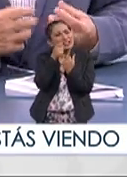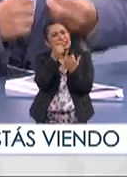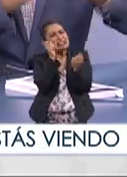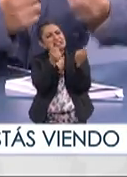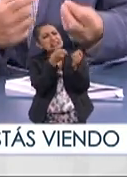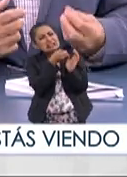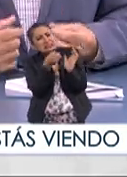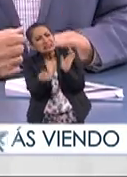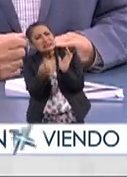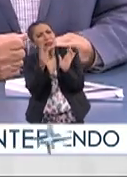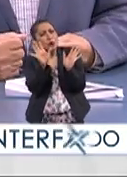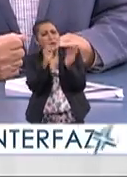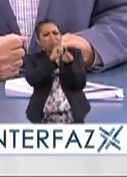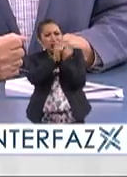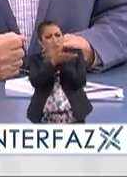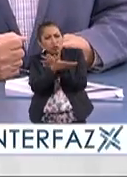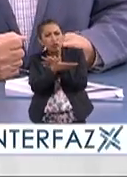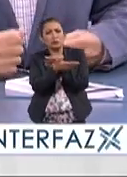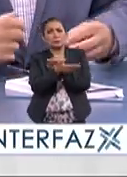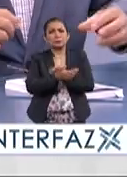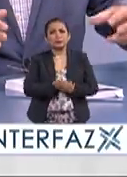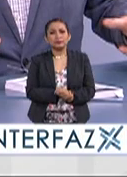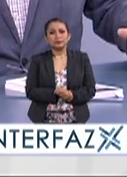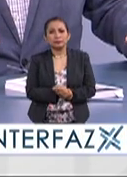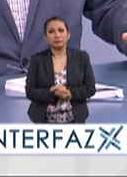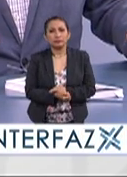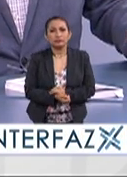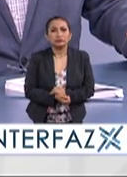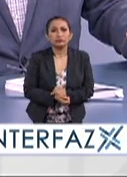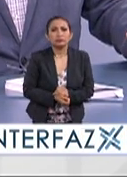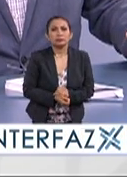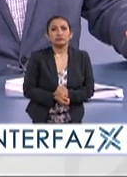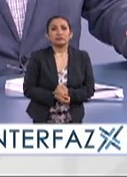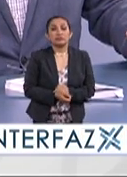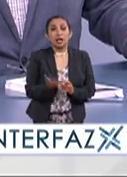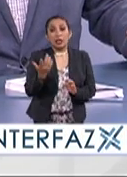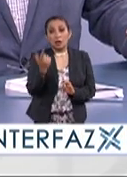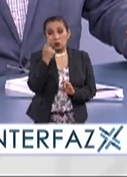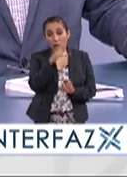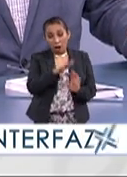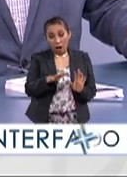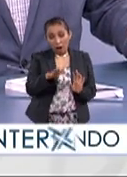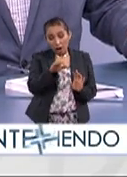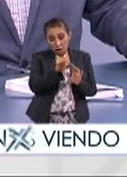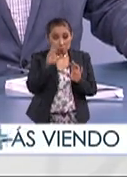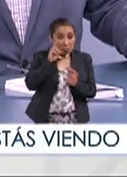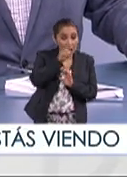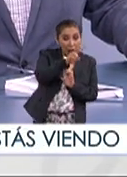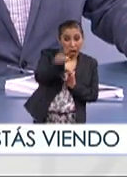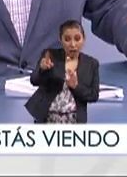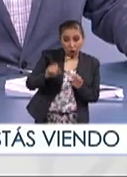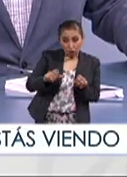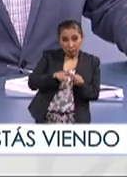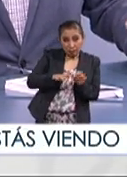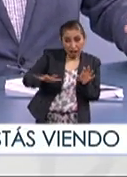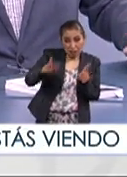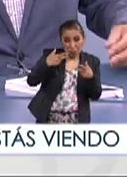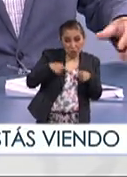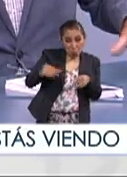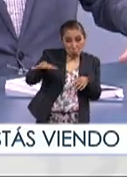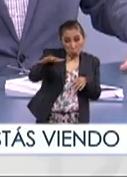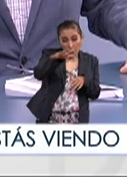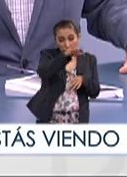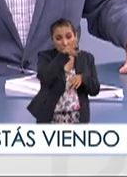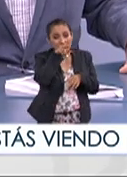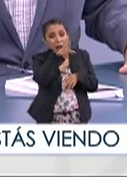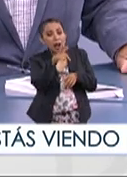la lengua, aunque sea traduciéndola, ¿no? Y en una sociedad como en la que vivimos hoy,